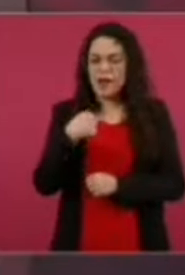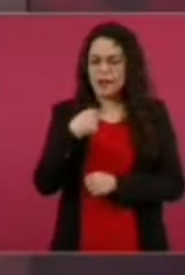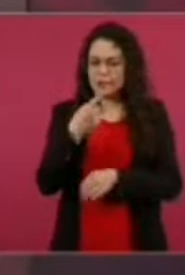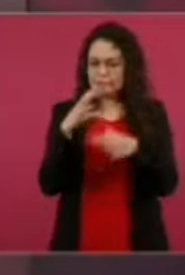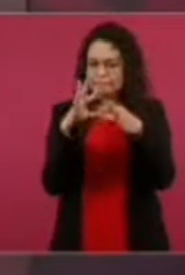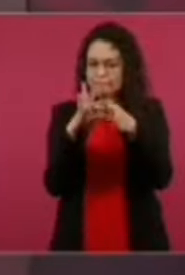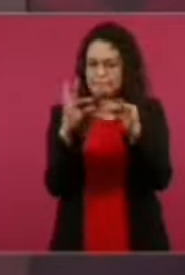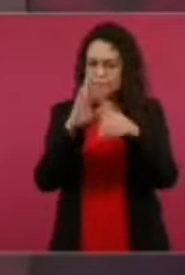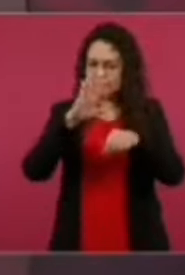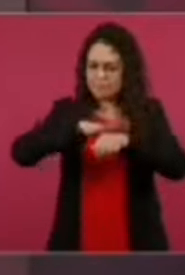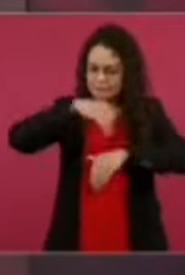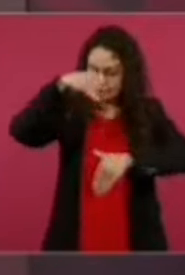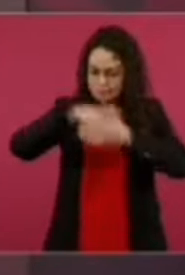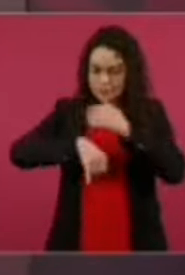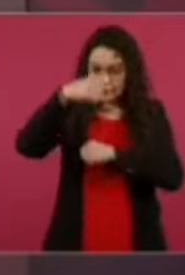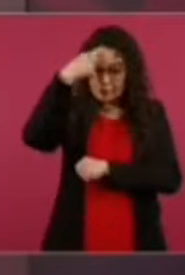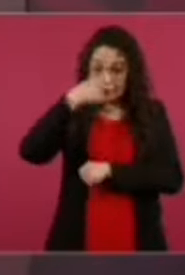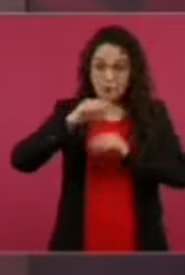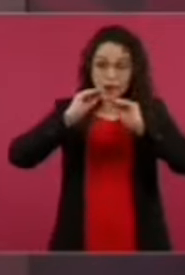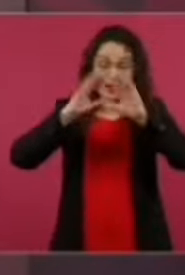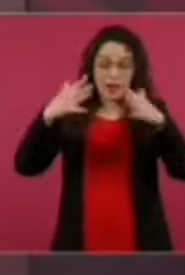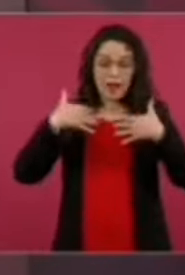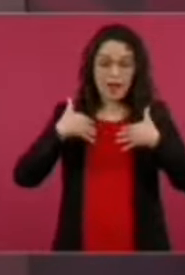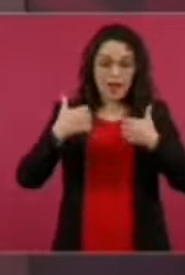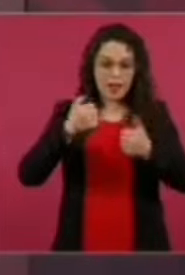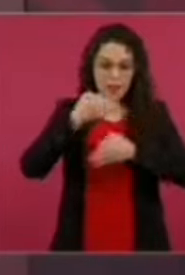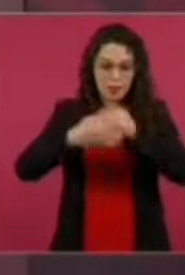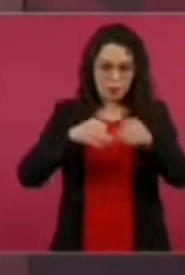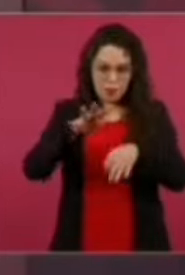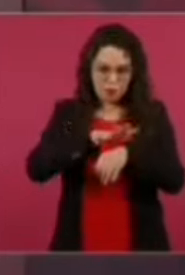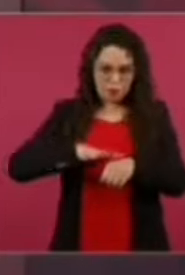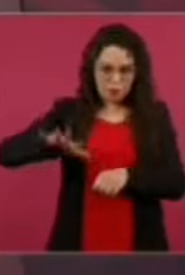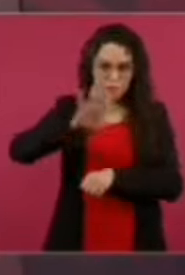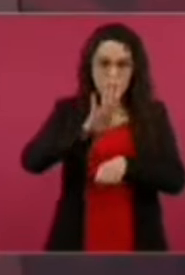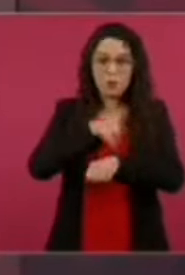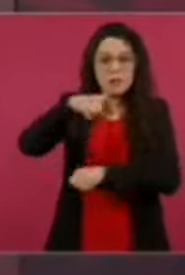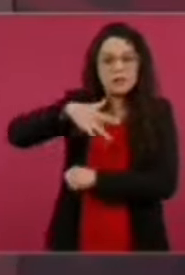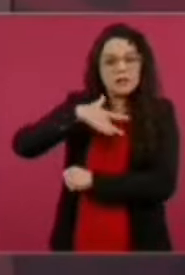entendamos y no nos preocupemos.